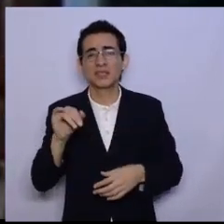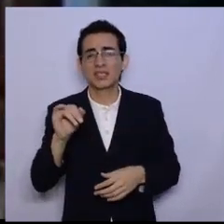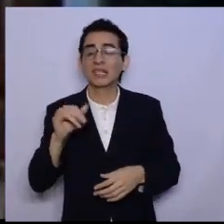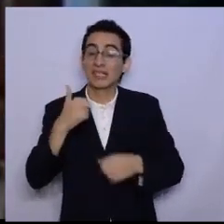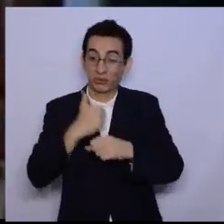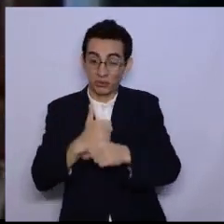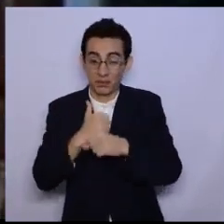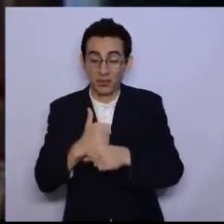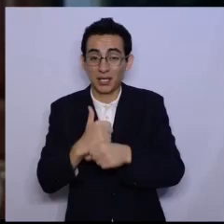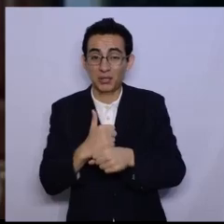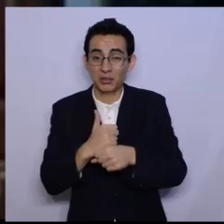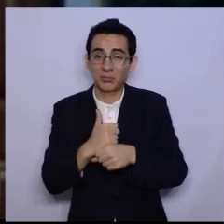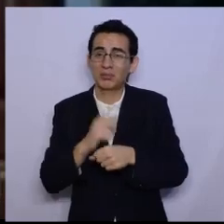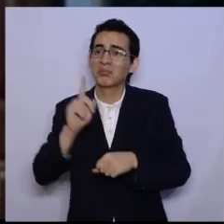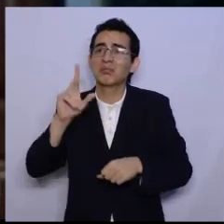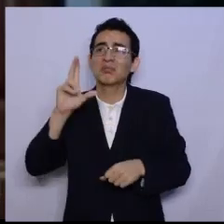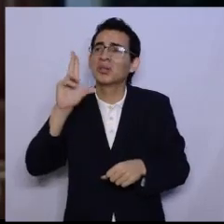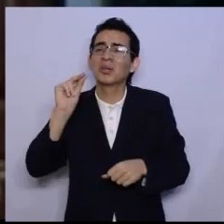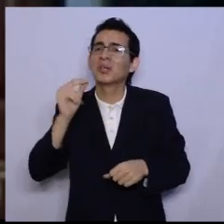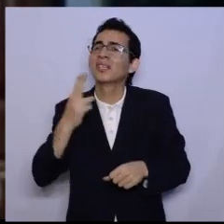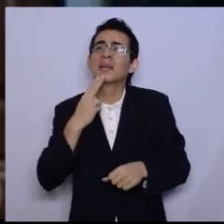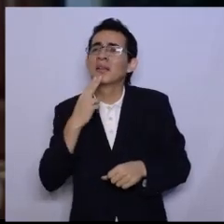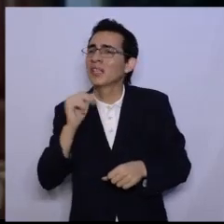y el sufrimiento es en vano